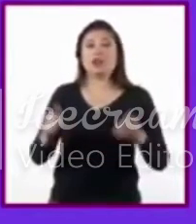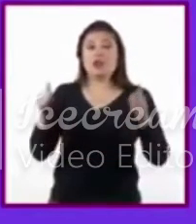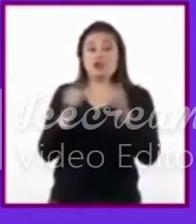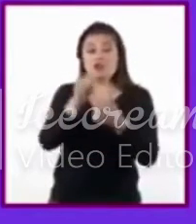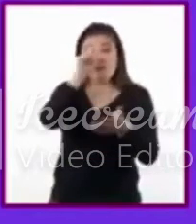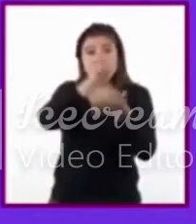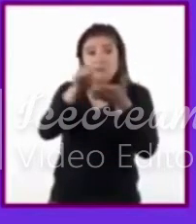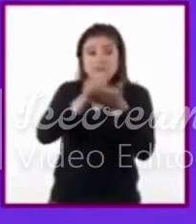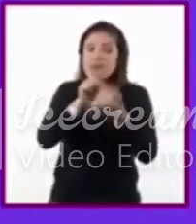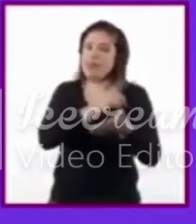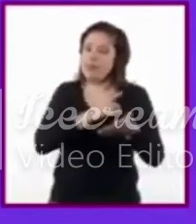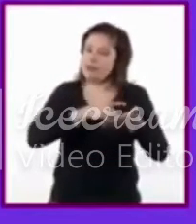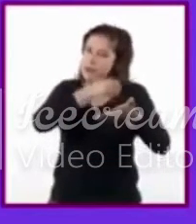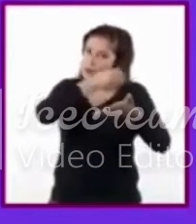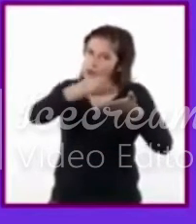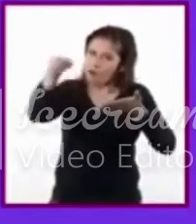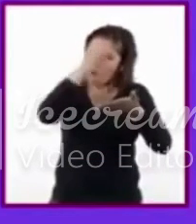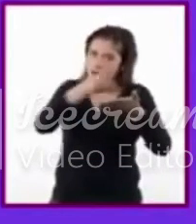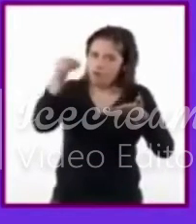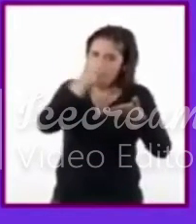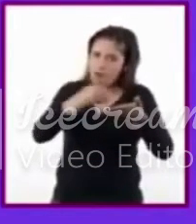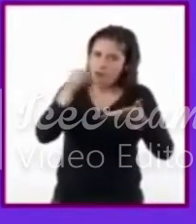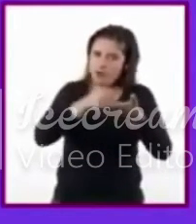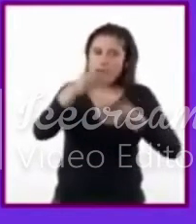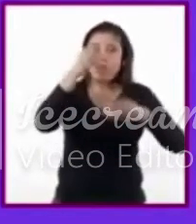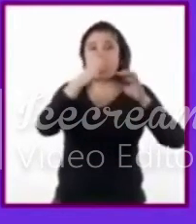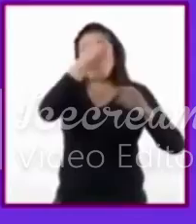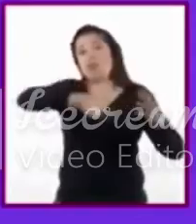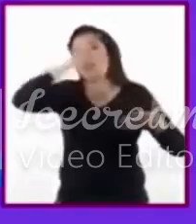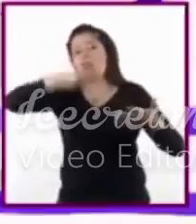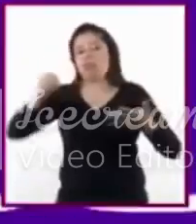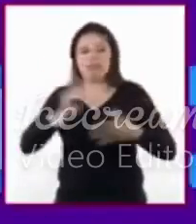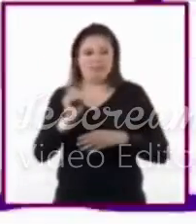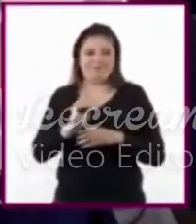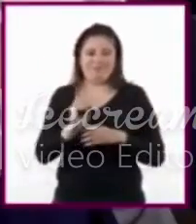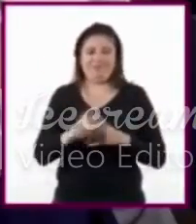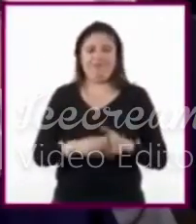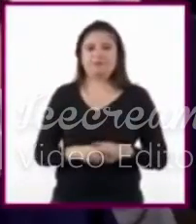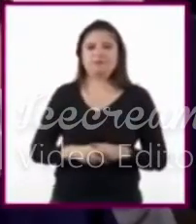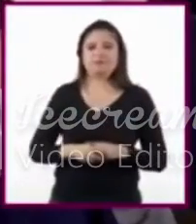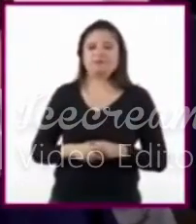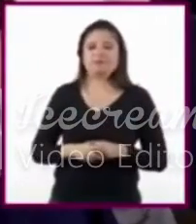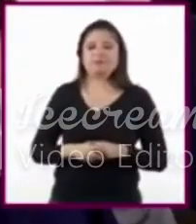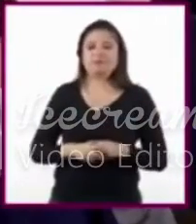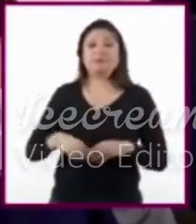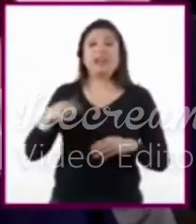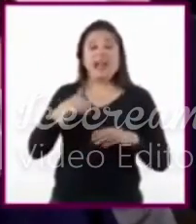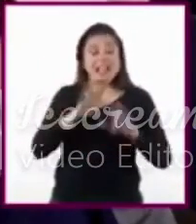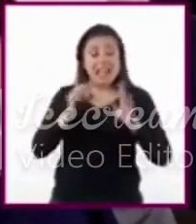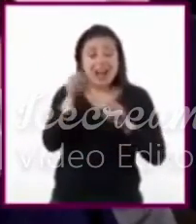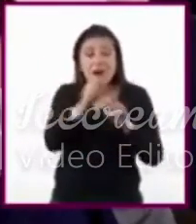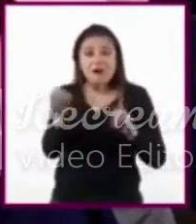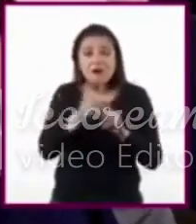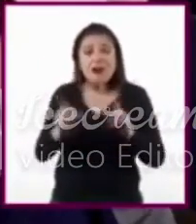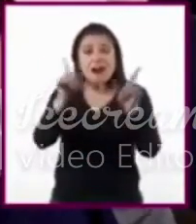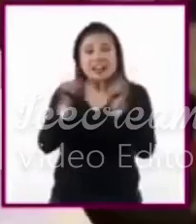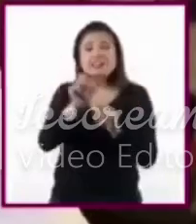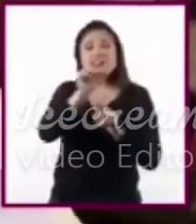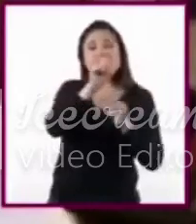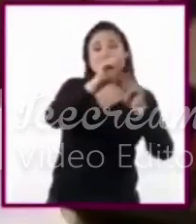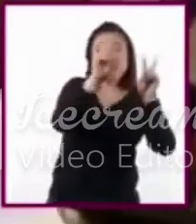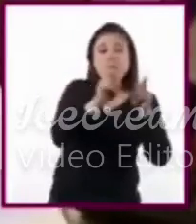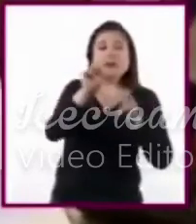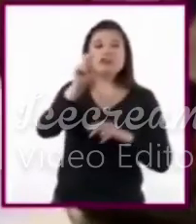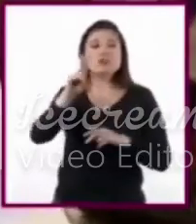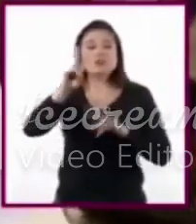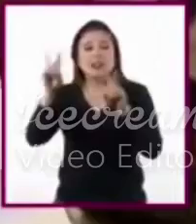redacción coherente y que refleje el estilo de quien lo escribe. Organicé el resumen con temas y subtemas. Yo